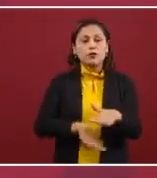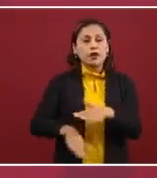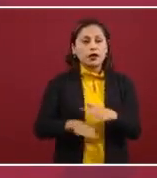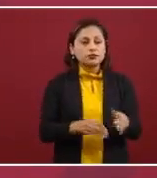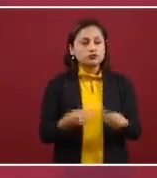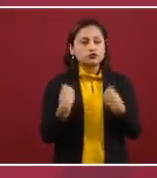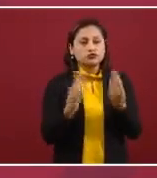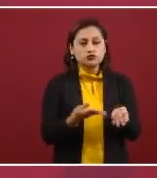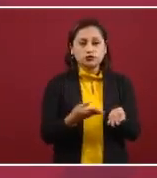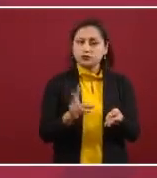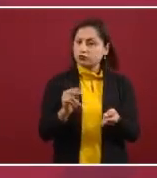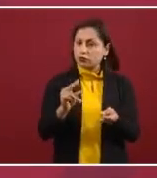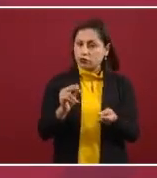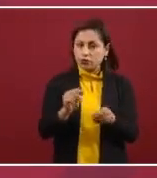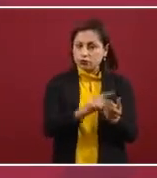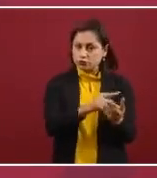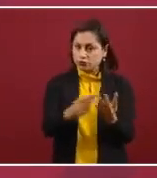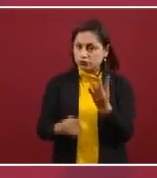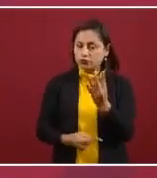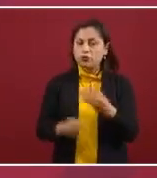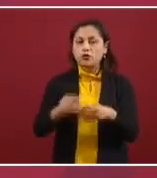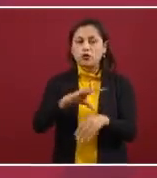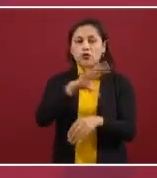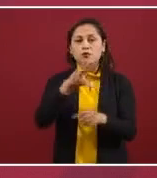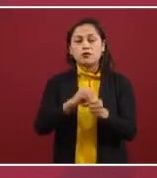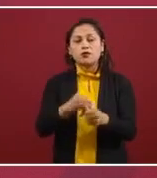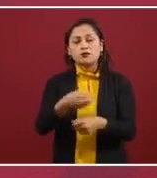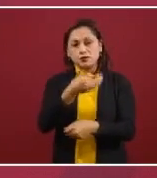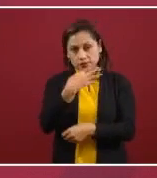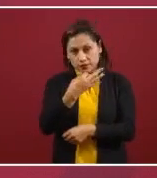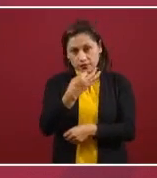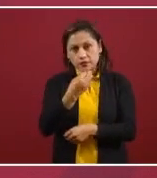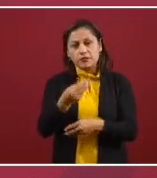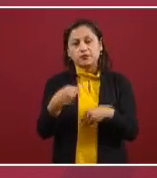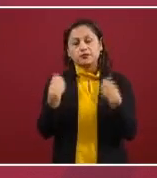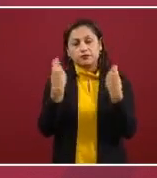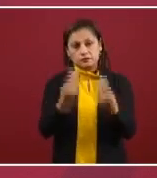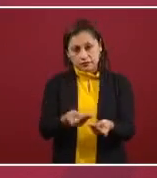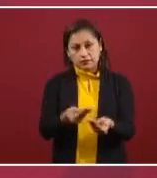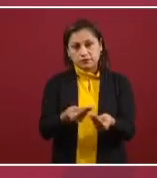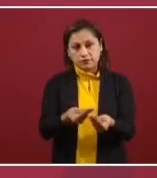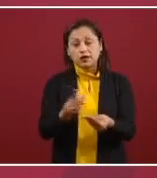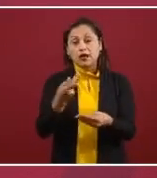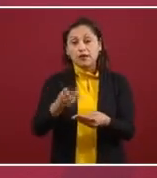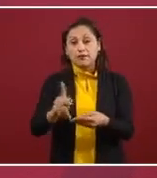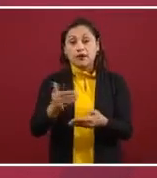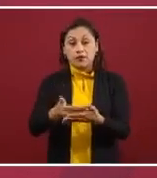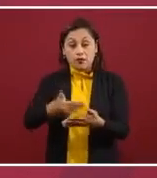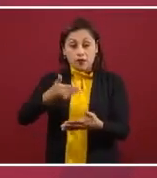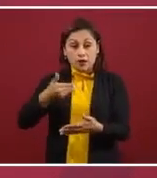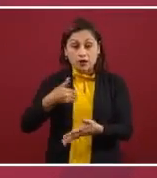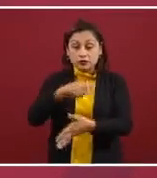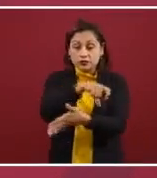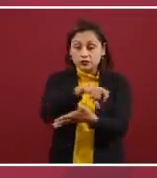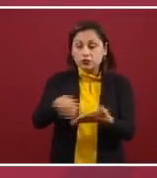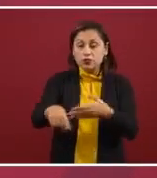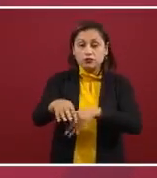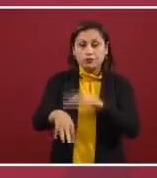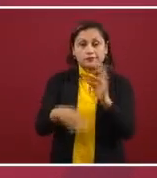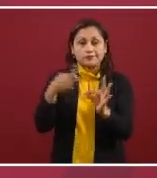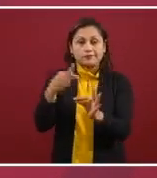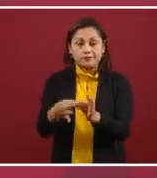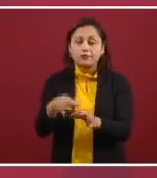Por eso las compras consolidadas, que no haya corrupción para que rinda el